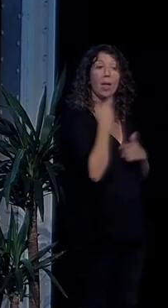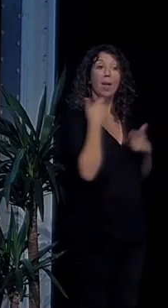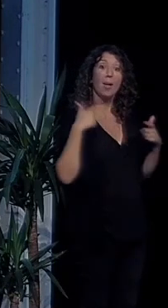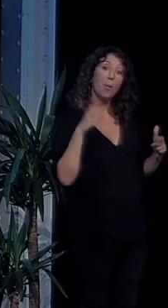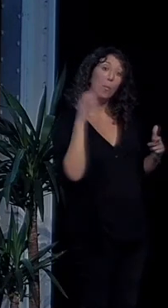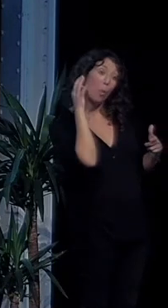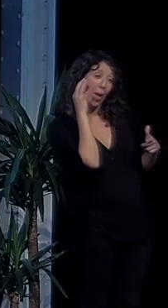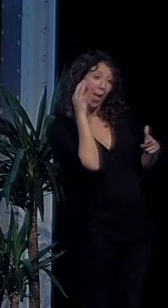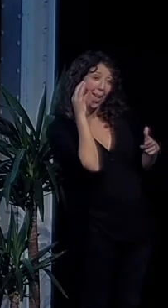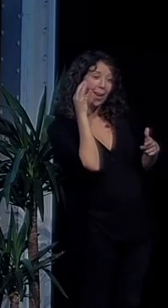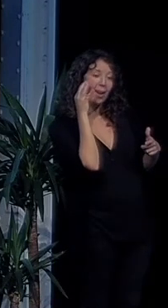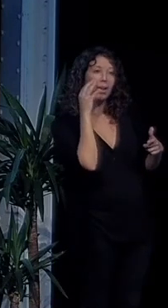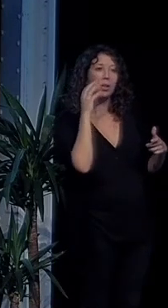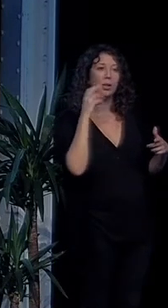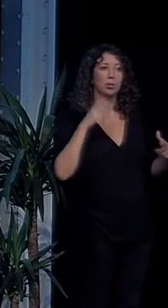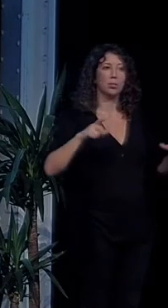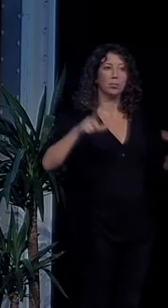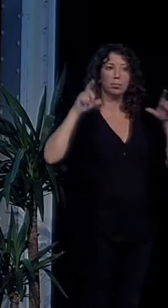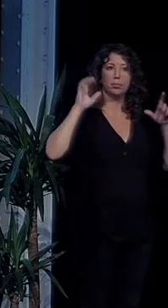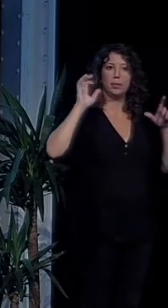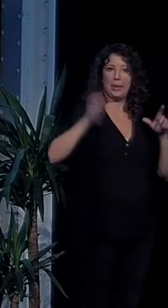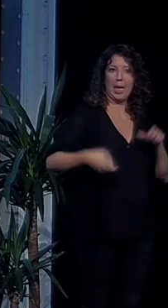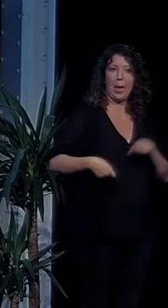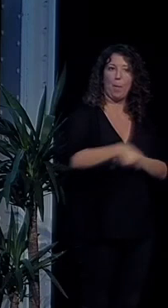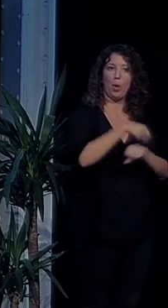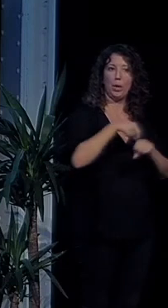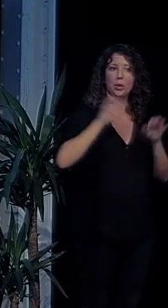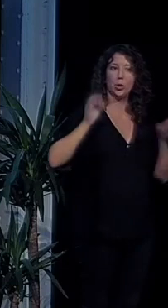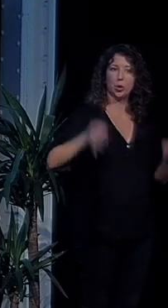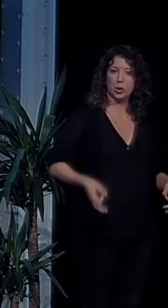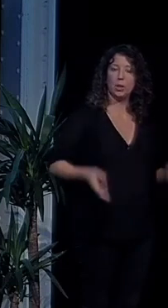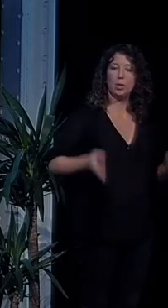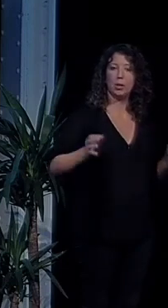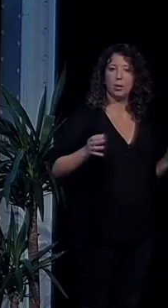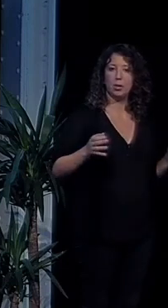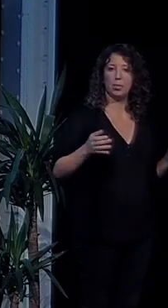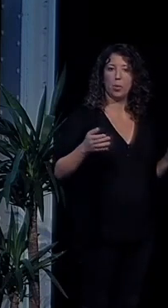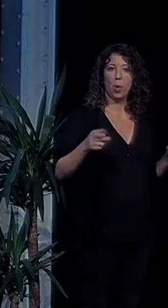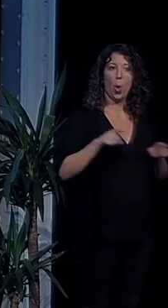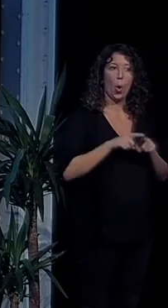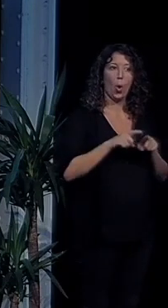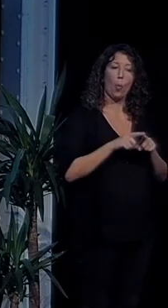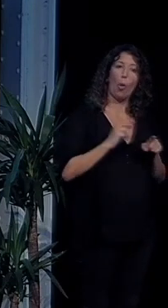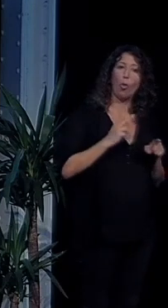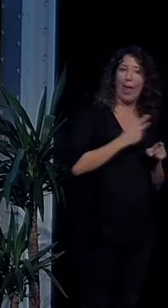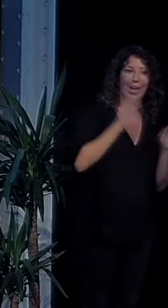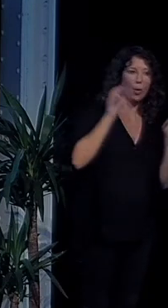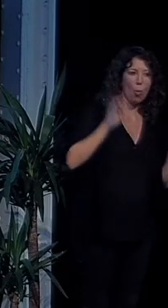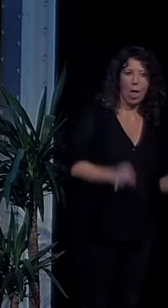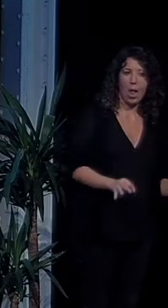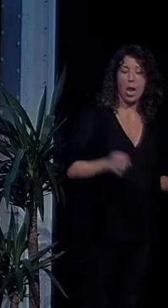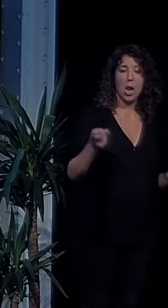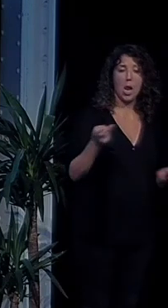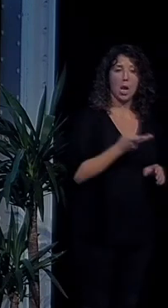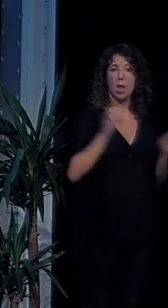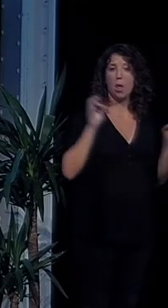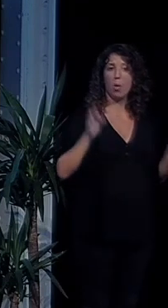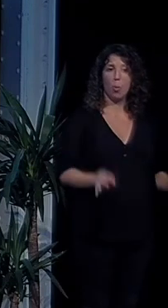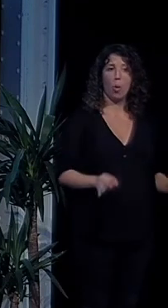sujeto político importante, pero tan importante como el trans, que tiene exactamente la